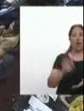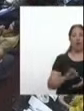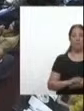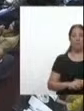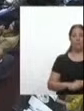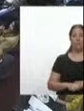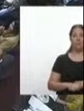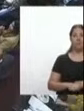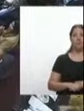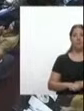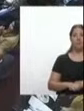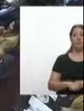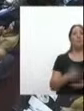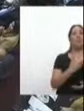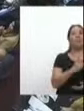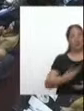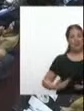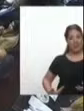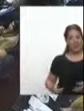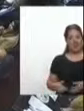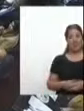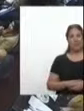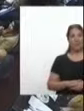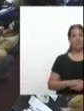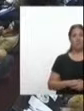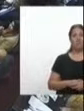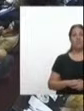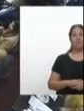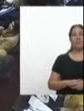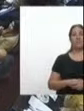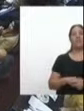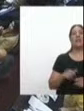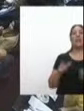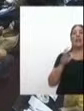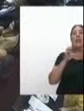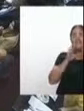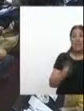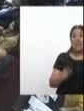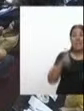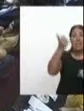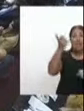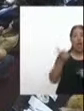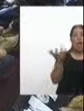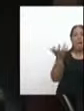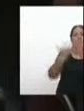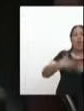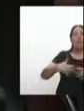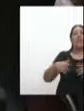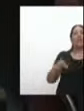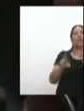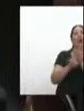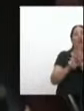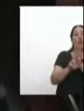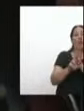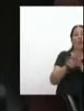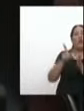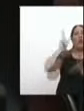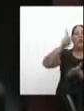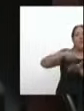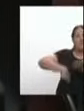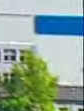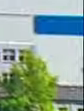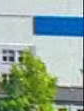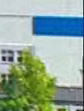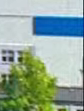de Senadores, sí. Que la cual ella estaba presidiendo en el momento en que le pidieron votar esto a mano